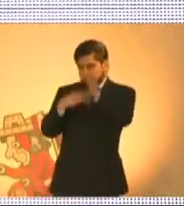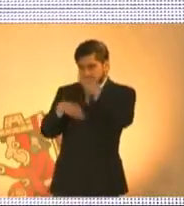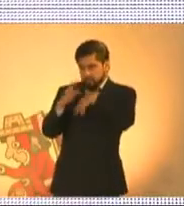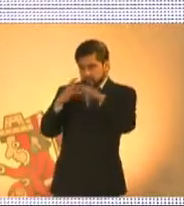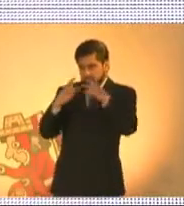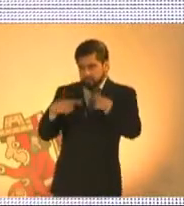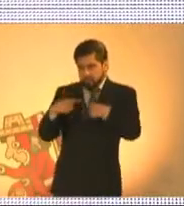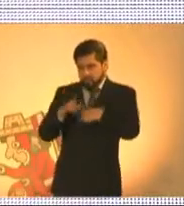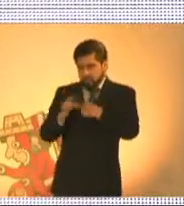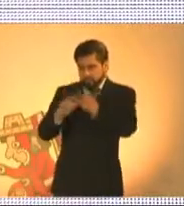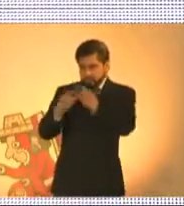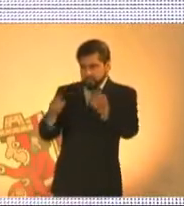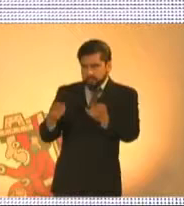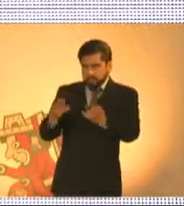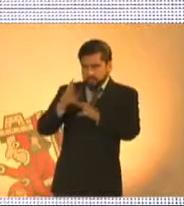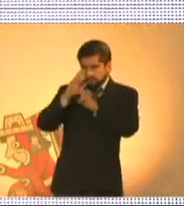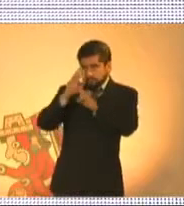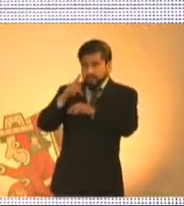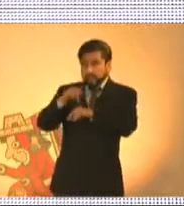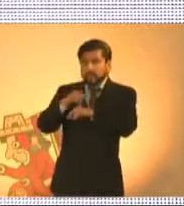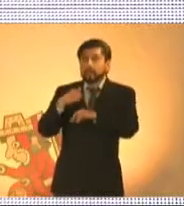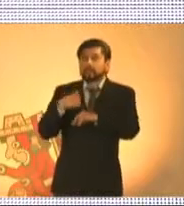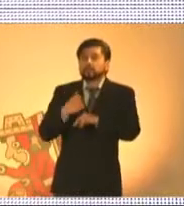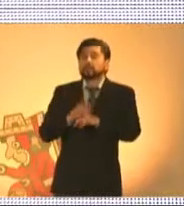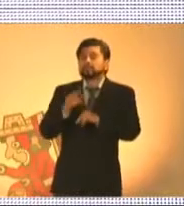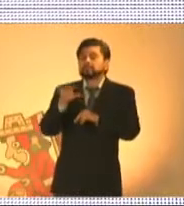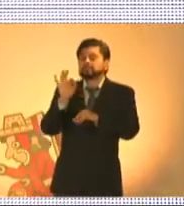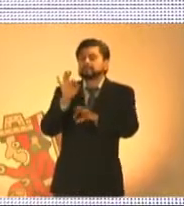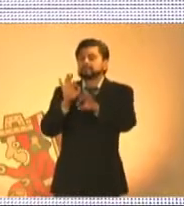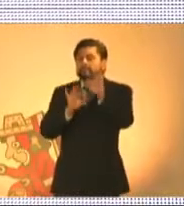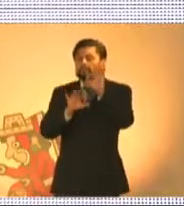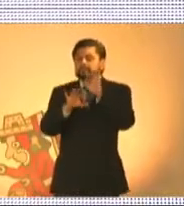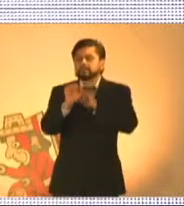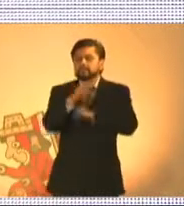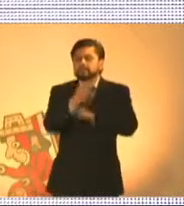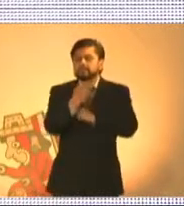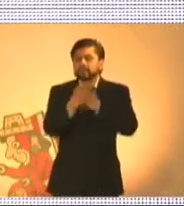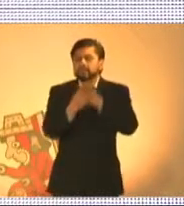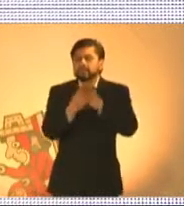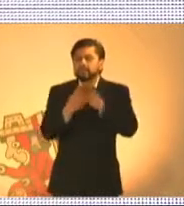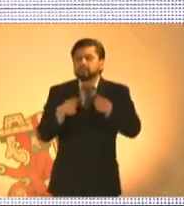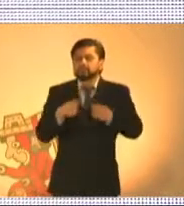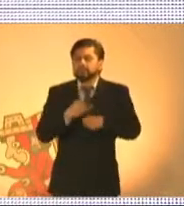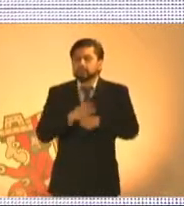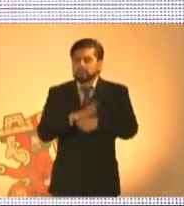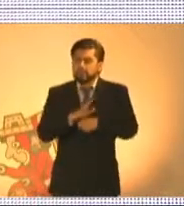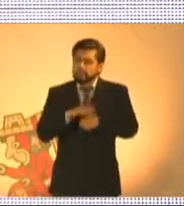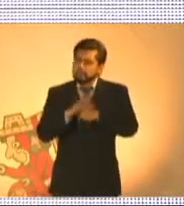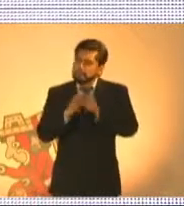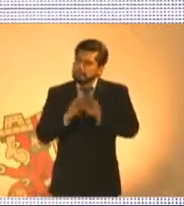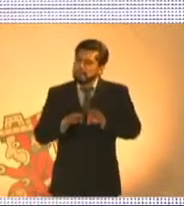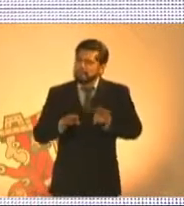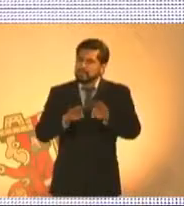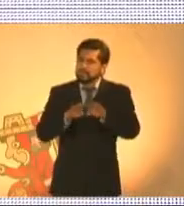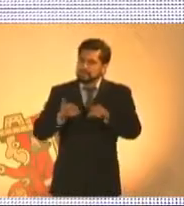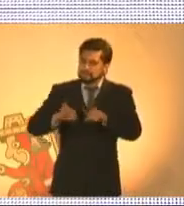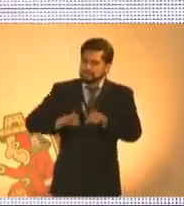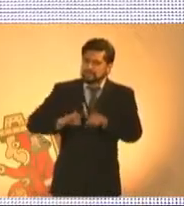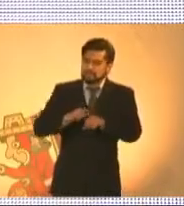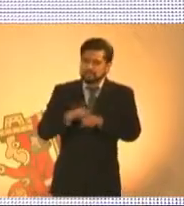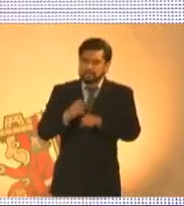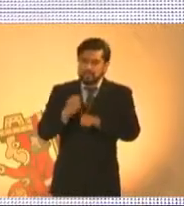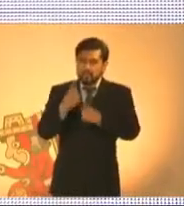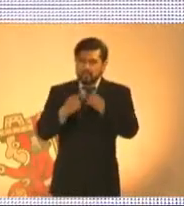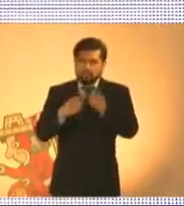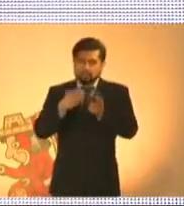a hacer una selección que con eso el lector que no sabe que conoce muy poco de lo que fue